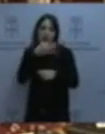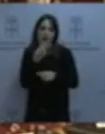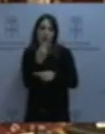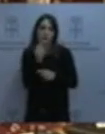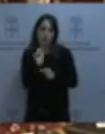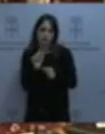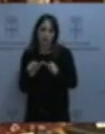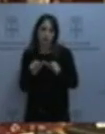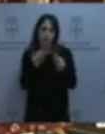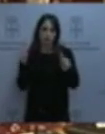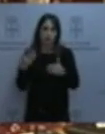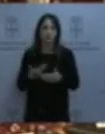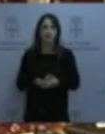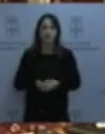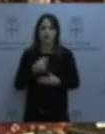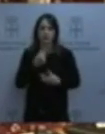caer.